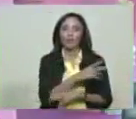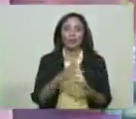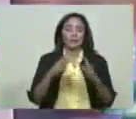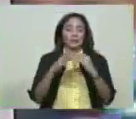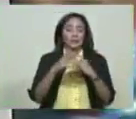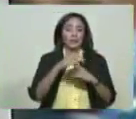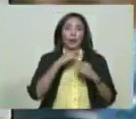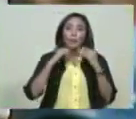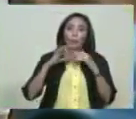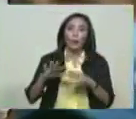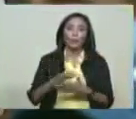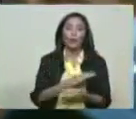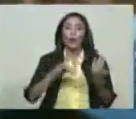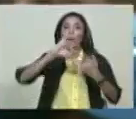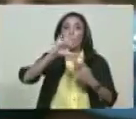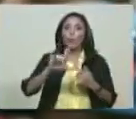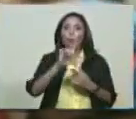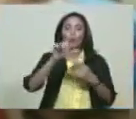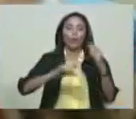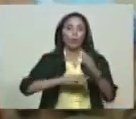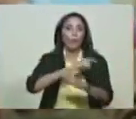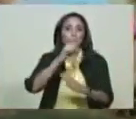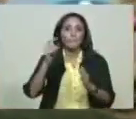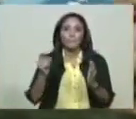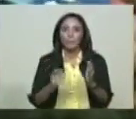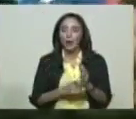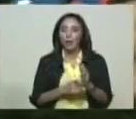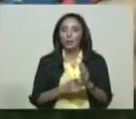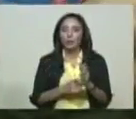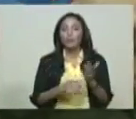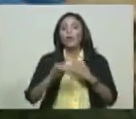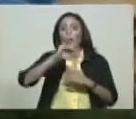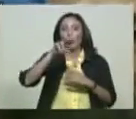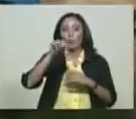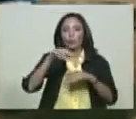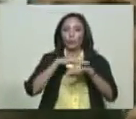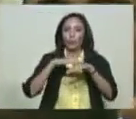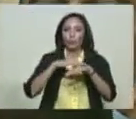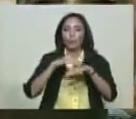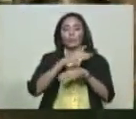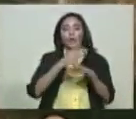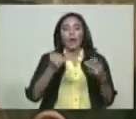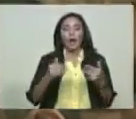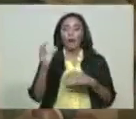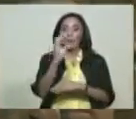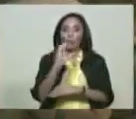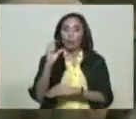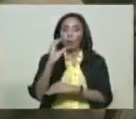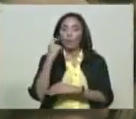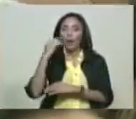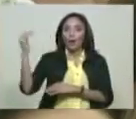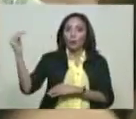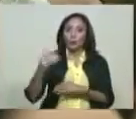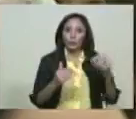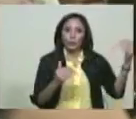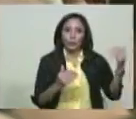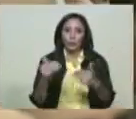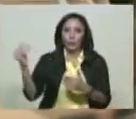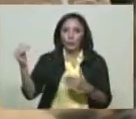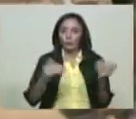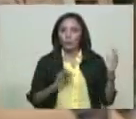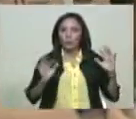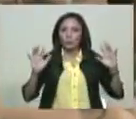un lío entero un día como hoy ingresaron de colombia grupos paramilitares y